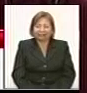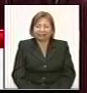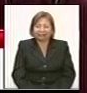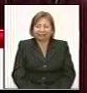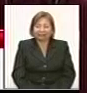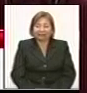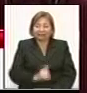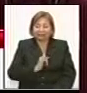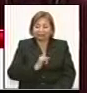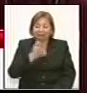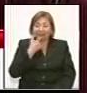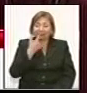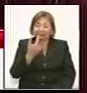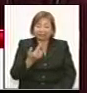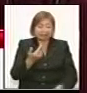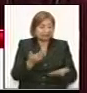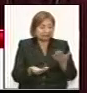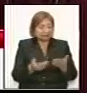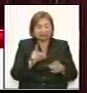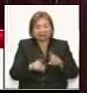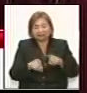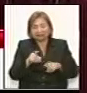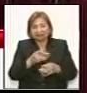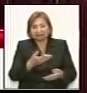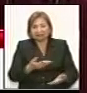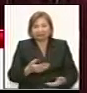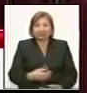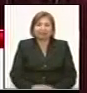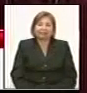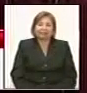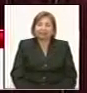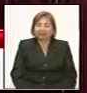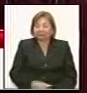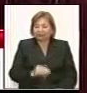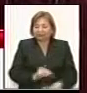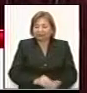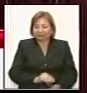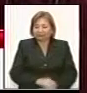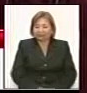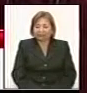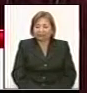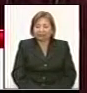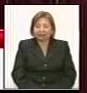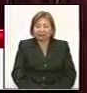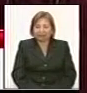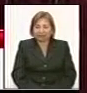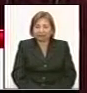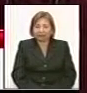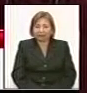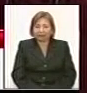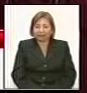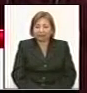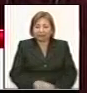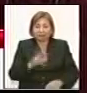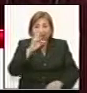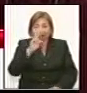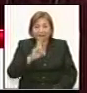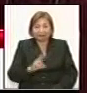Yo quisiera darle algunos datos que probablemente ustedes los tengan, ¿no? Datos económicos de Venezuela,